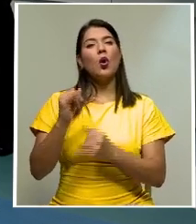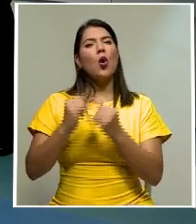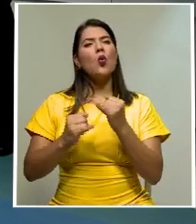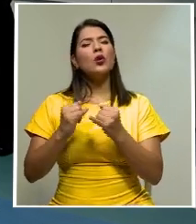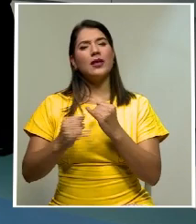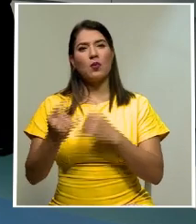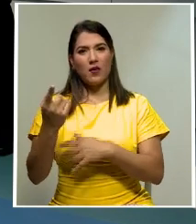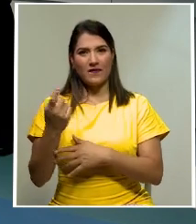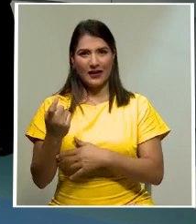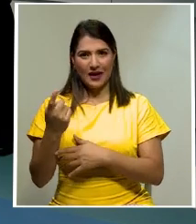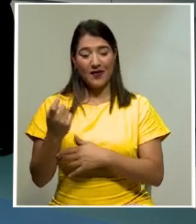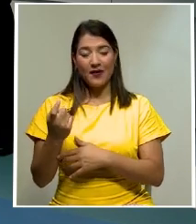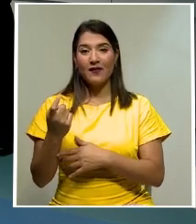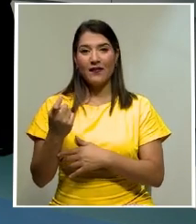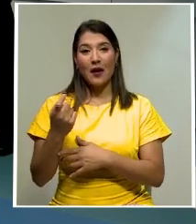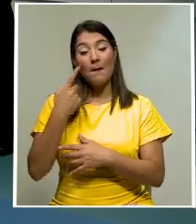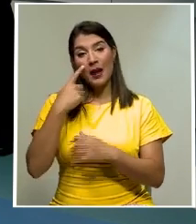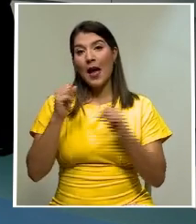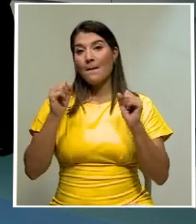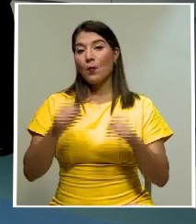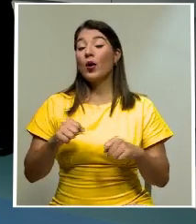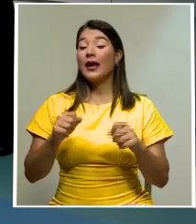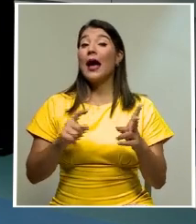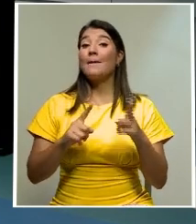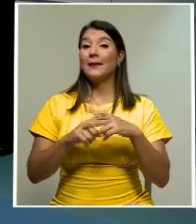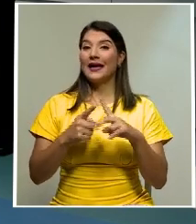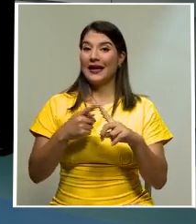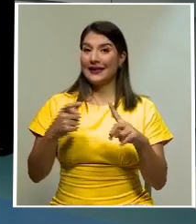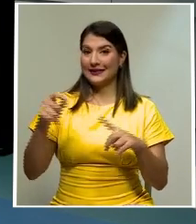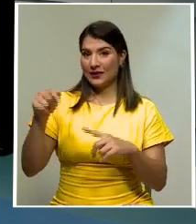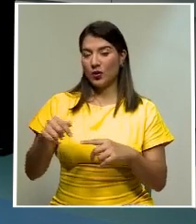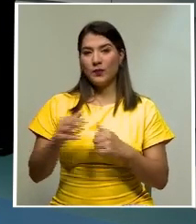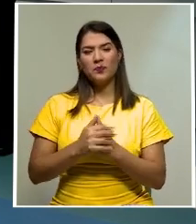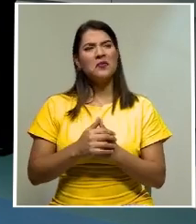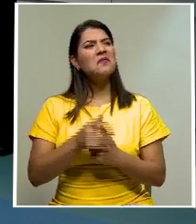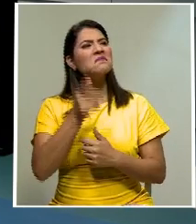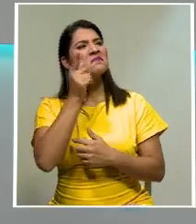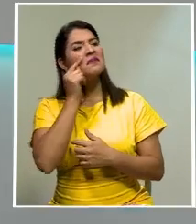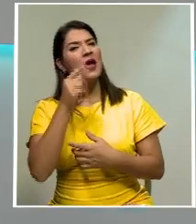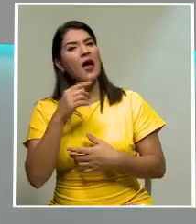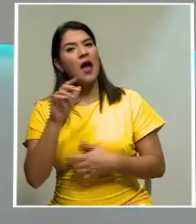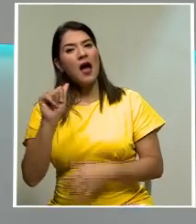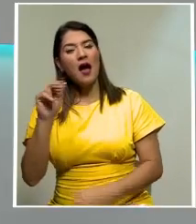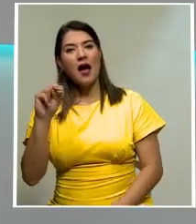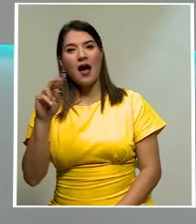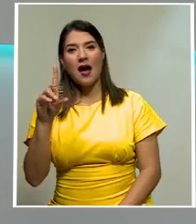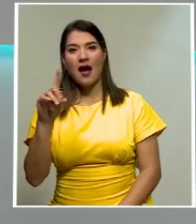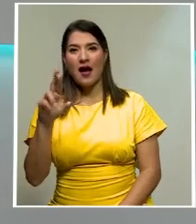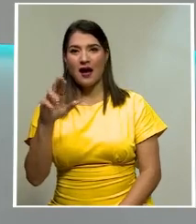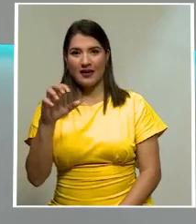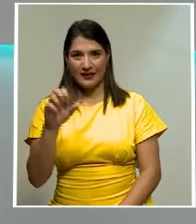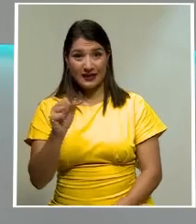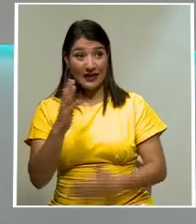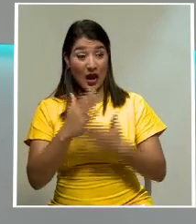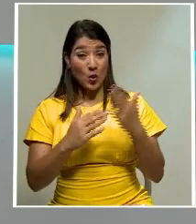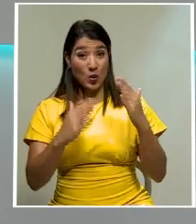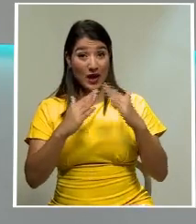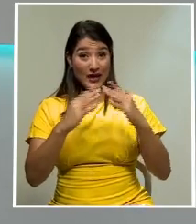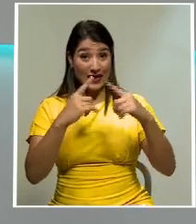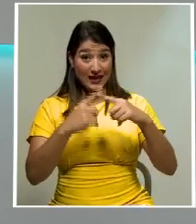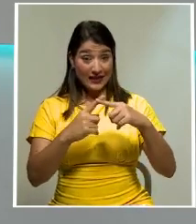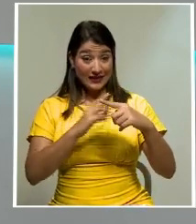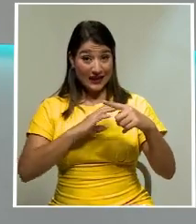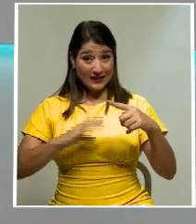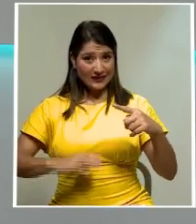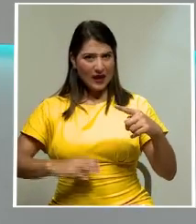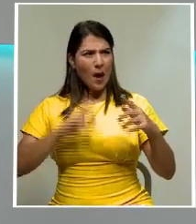que se dio, ya porque comenzaran a aplicarse, y es a partir del día de hoy. Llama la atención, Andrés, que incluso algunos cultos cristianos, por ejemplo en Cartago, vi